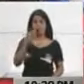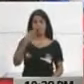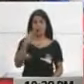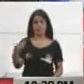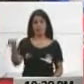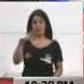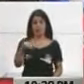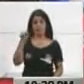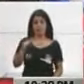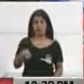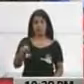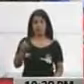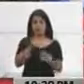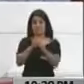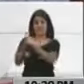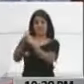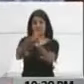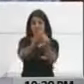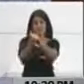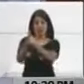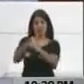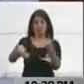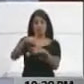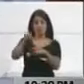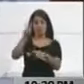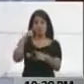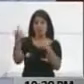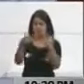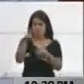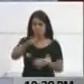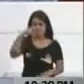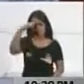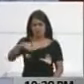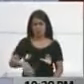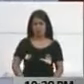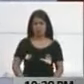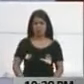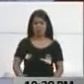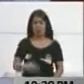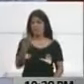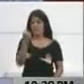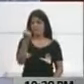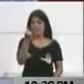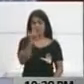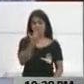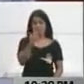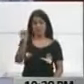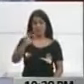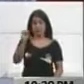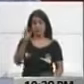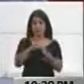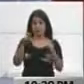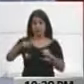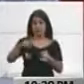toda Venezuela para buscar los soldados. No se ha cubierto ni el 30% de la necesidad de la